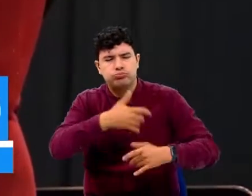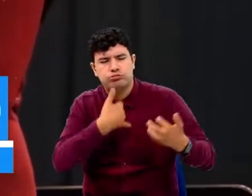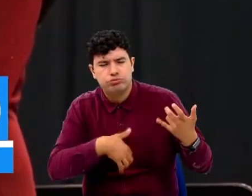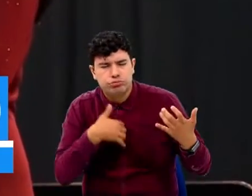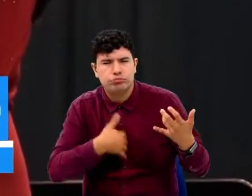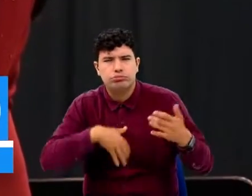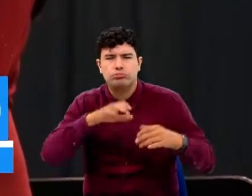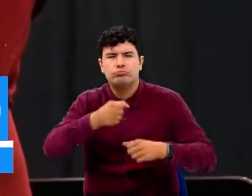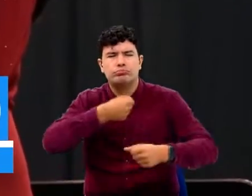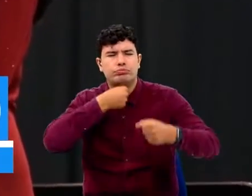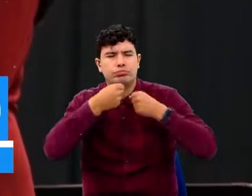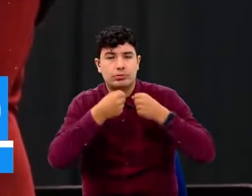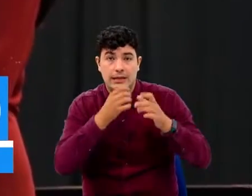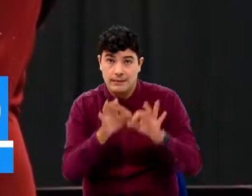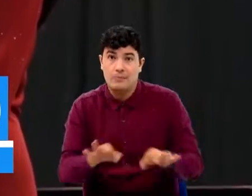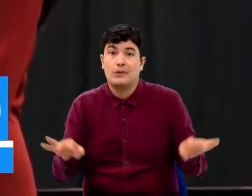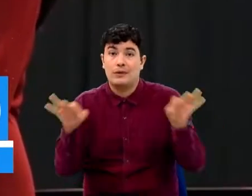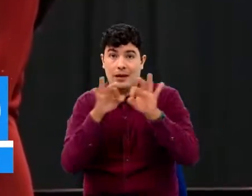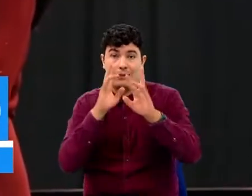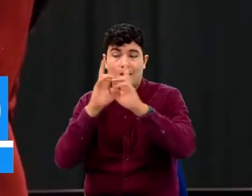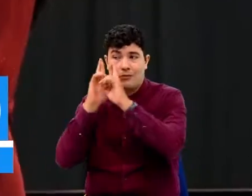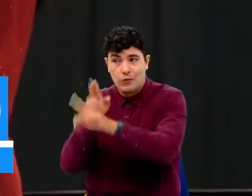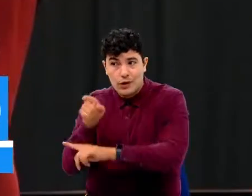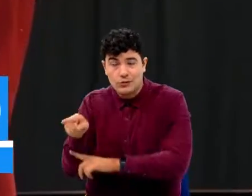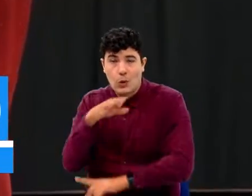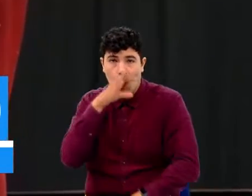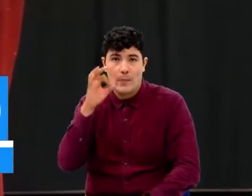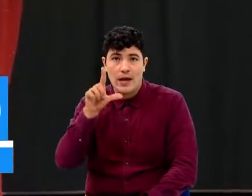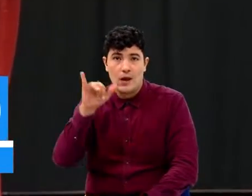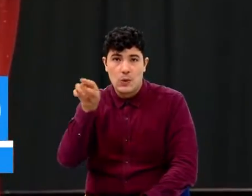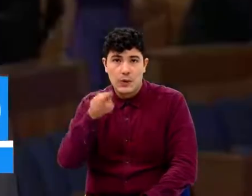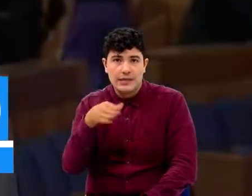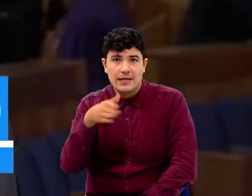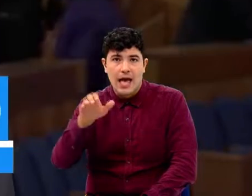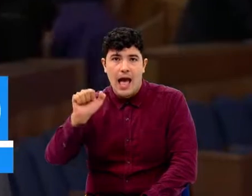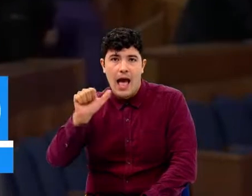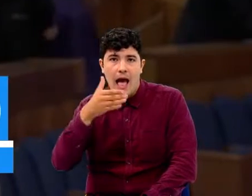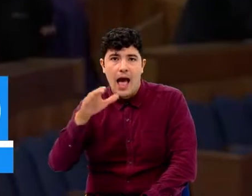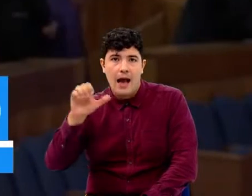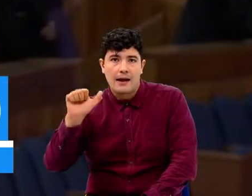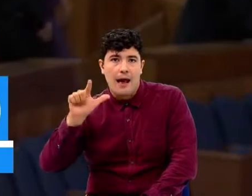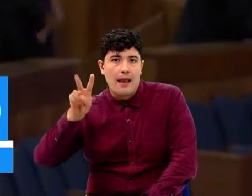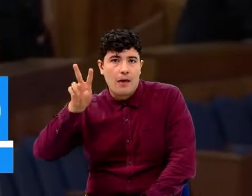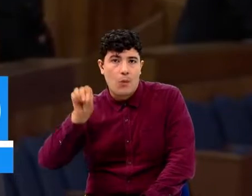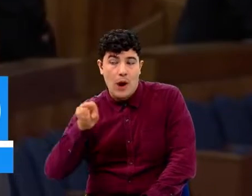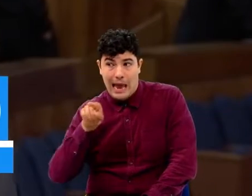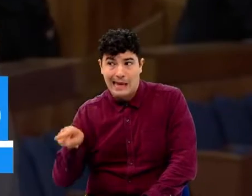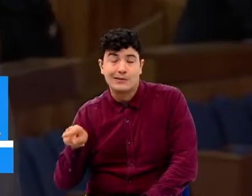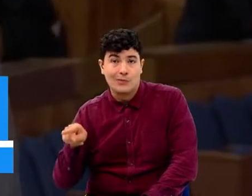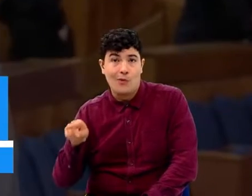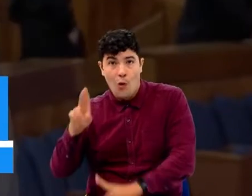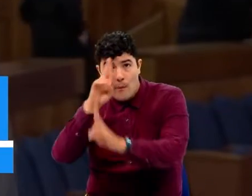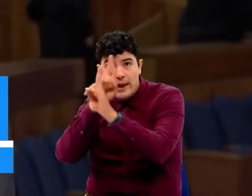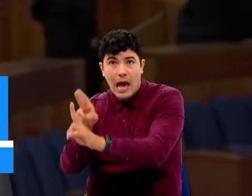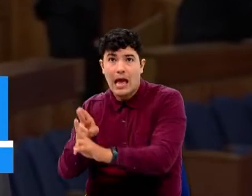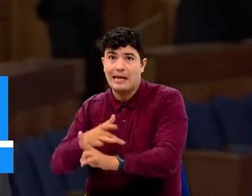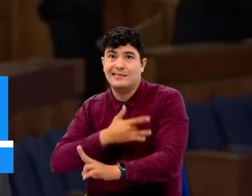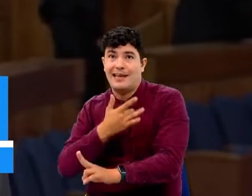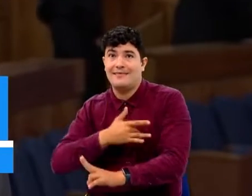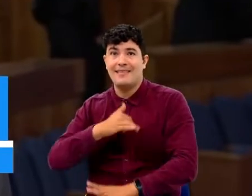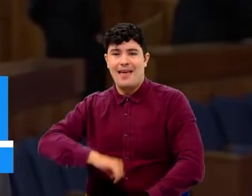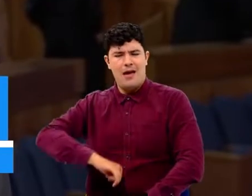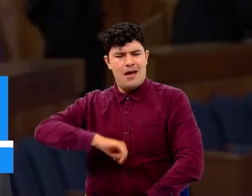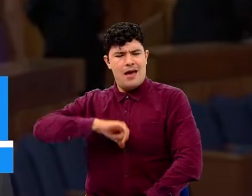reconocimiento que se le hace a Luis Antonio Calvo. Un motivo de orgullo, es algo que no se había visto nunca antes.